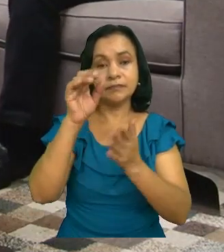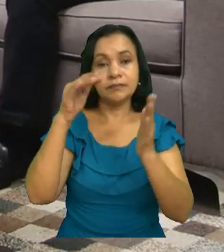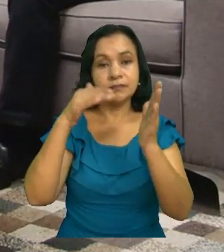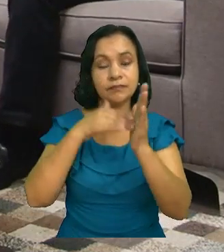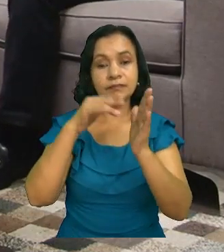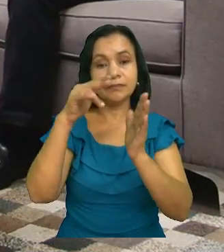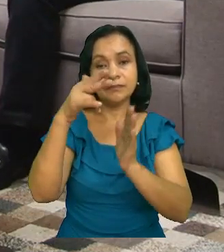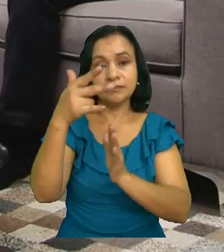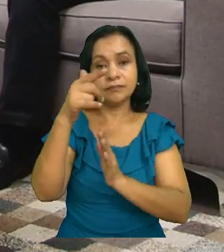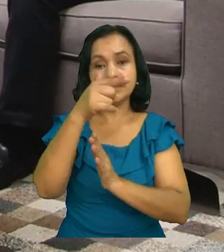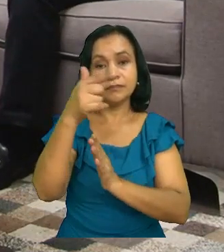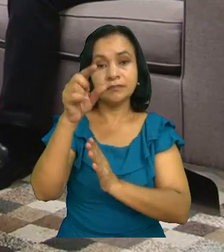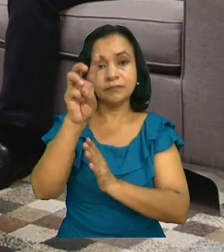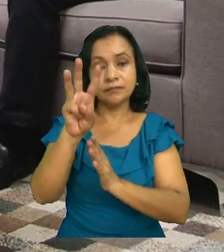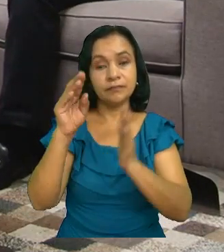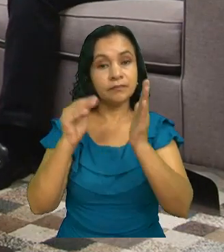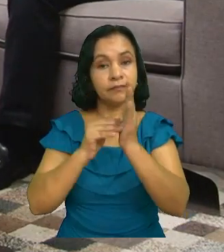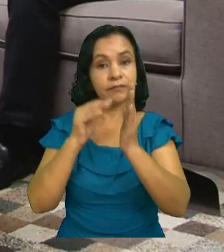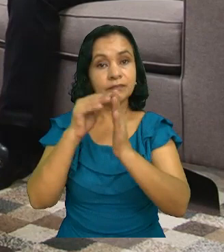20.873 millones de córdobas.